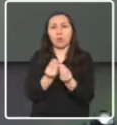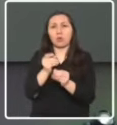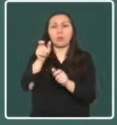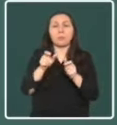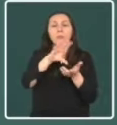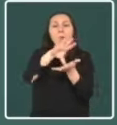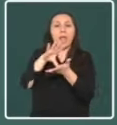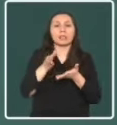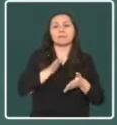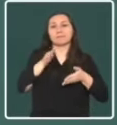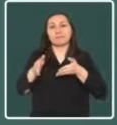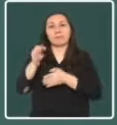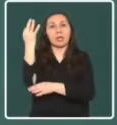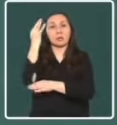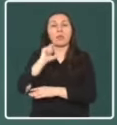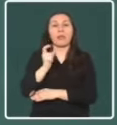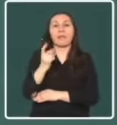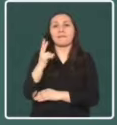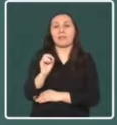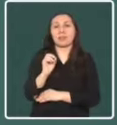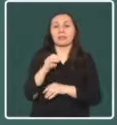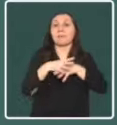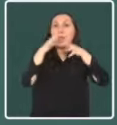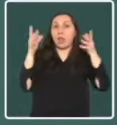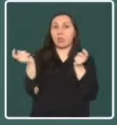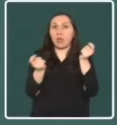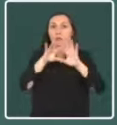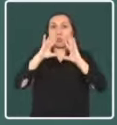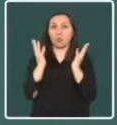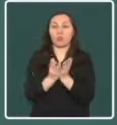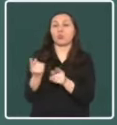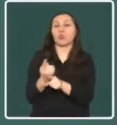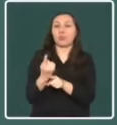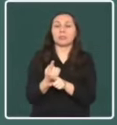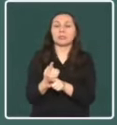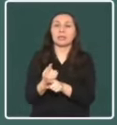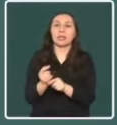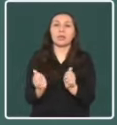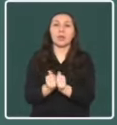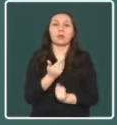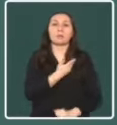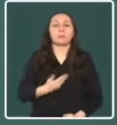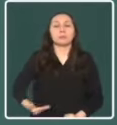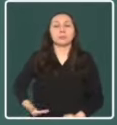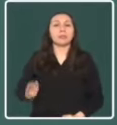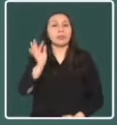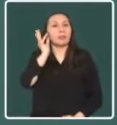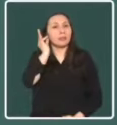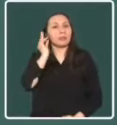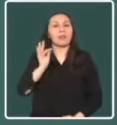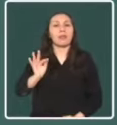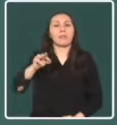países invitados a la cumbre del G20, que son las 20 economías más grandes del mundo, y lo conversaba con la presidenta